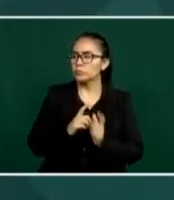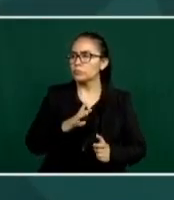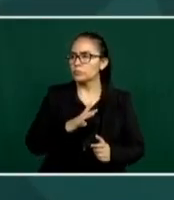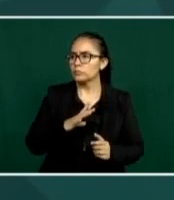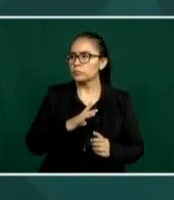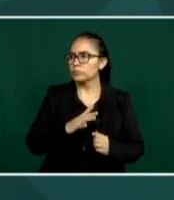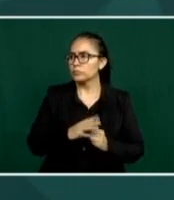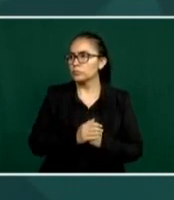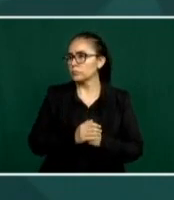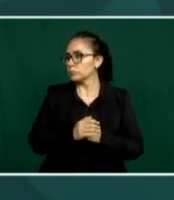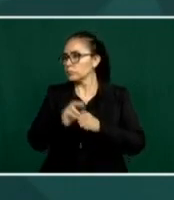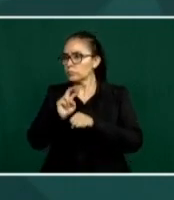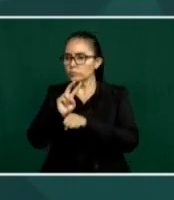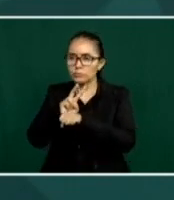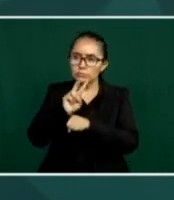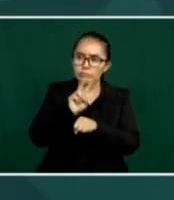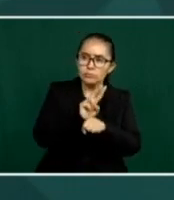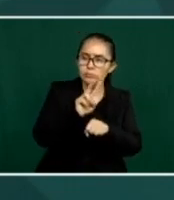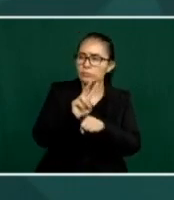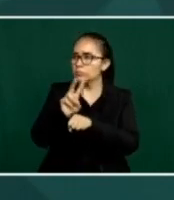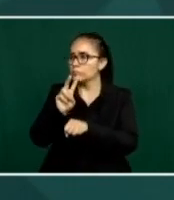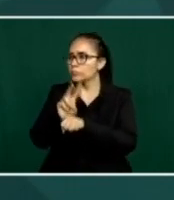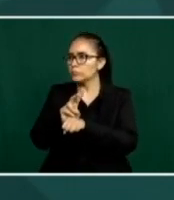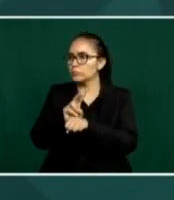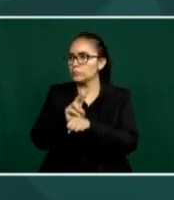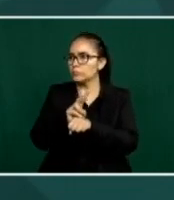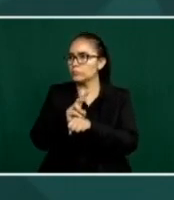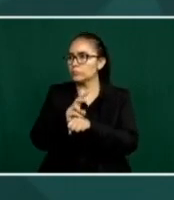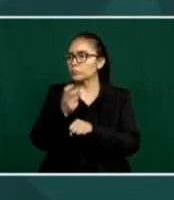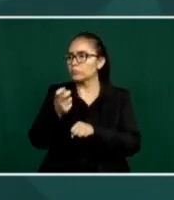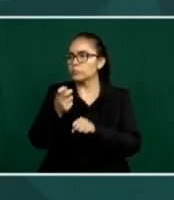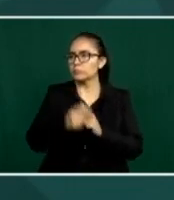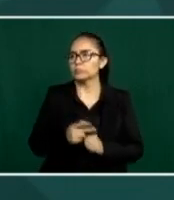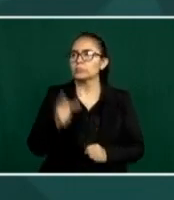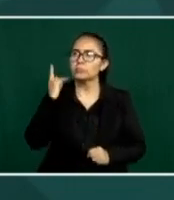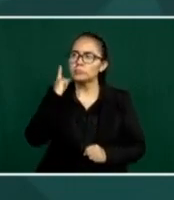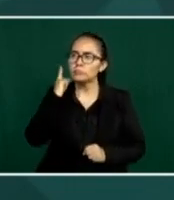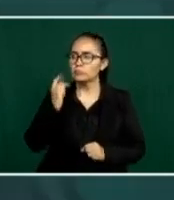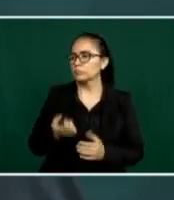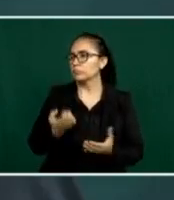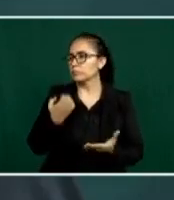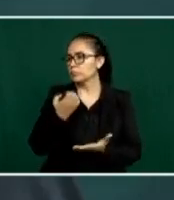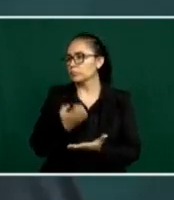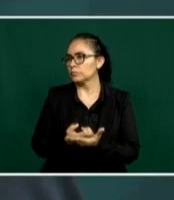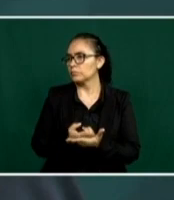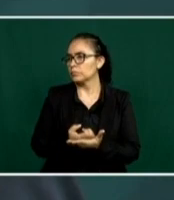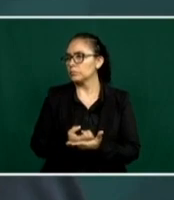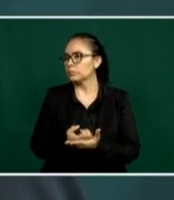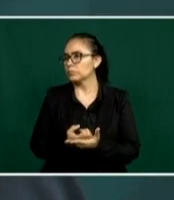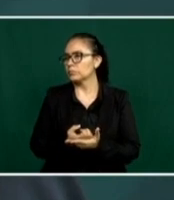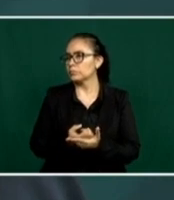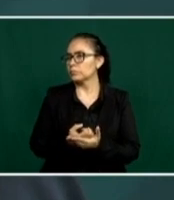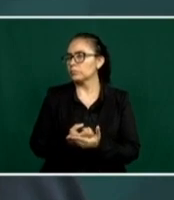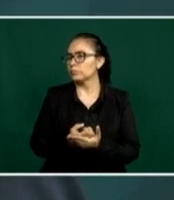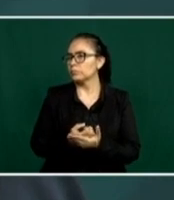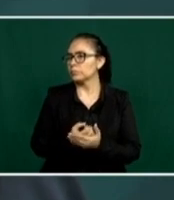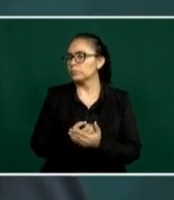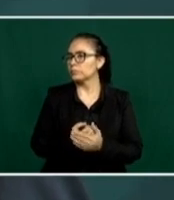de defensores de esa política económica neoliberal